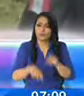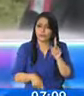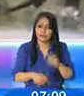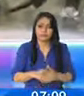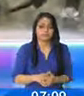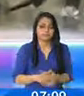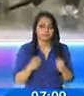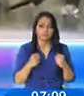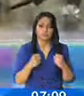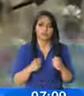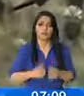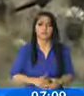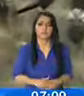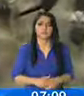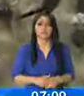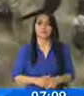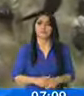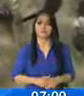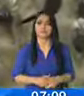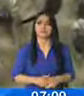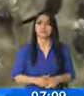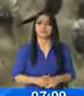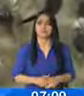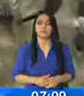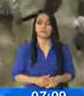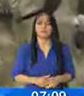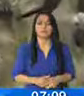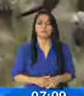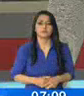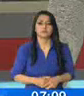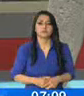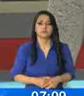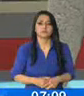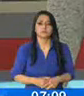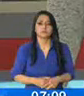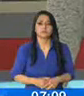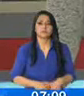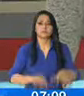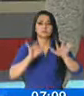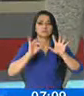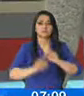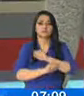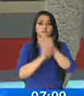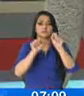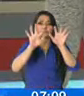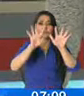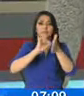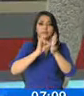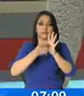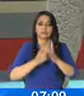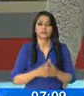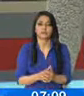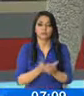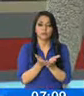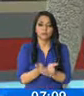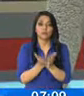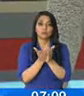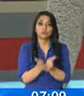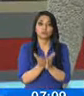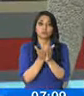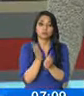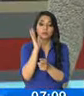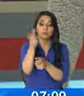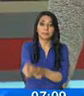gran magnitud desde la provincia del carchi informa Mirian enrquez 7 de la mañana con 9 minutos un barco pesquero manabita